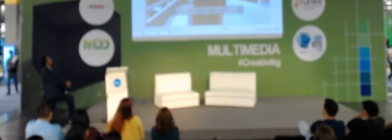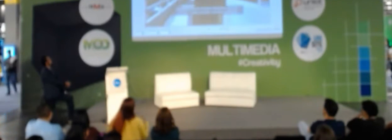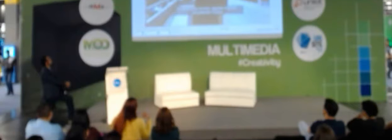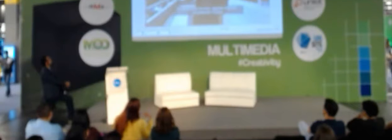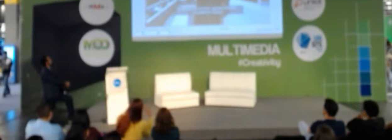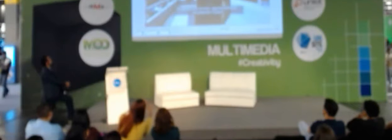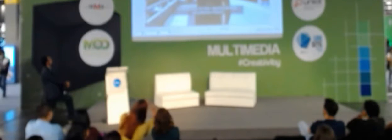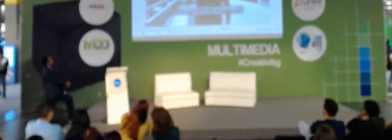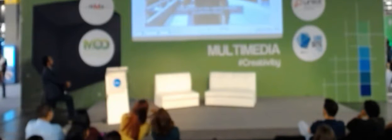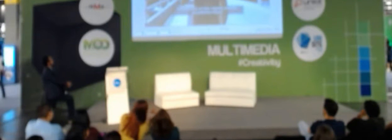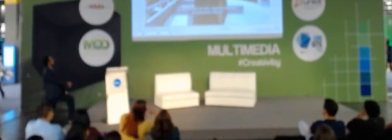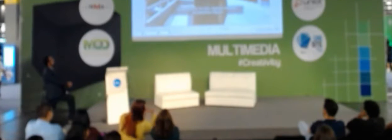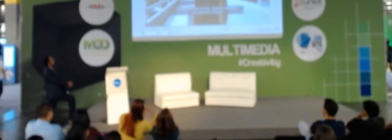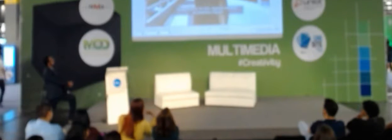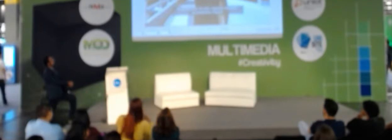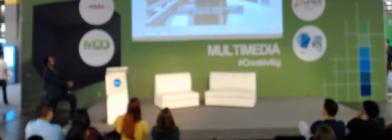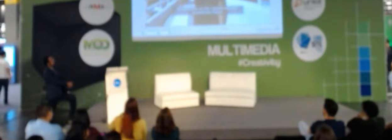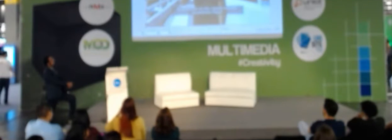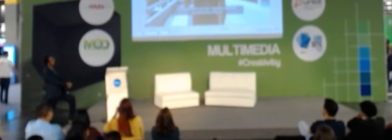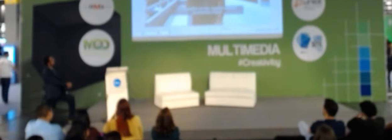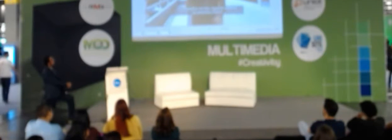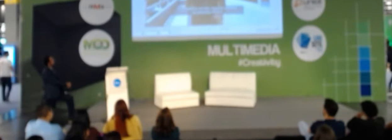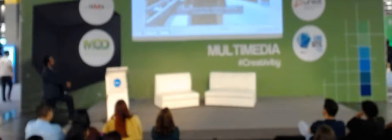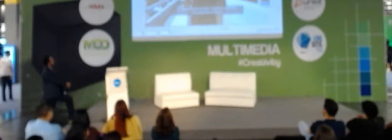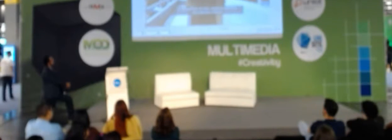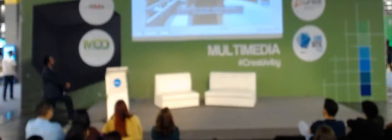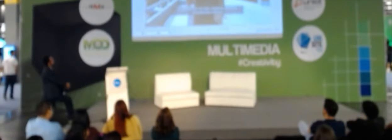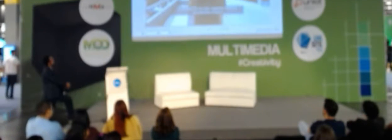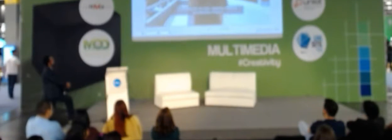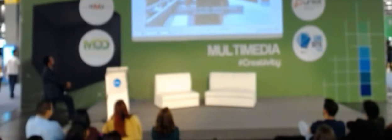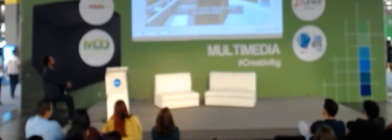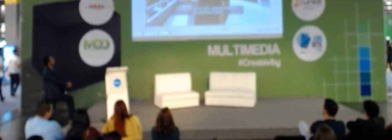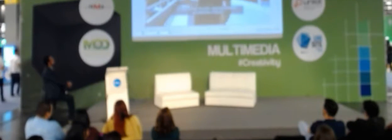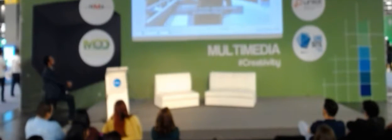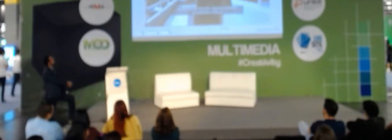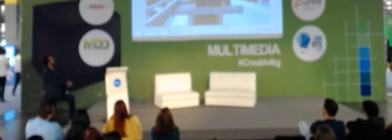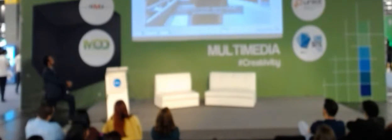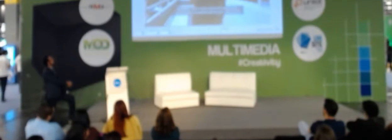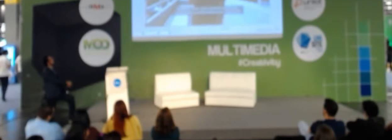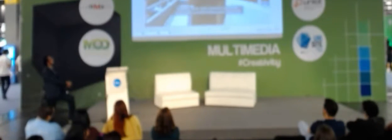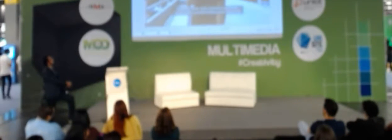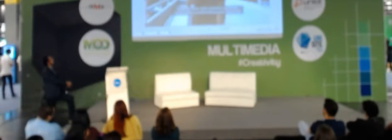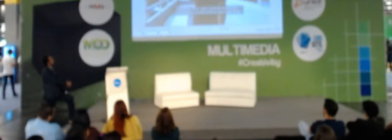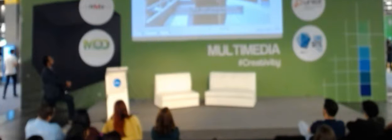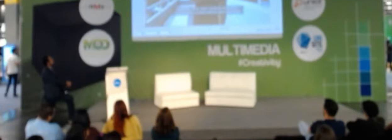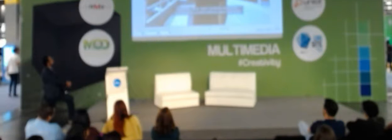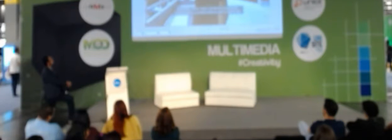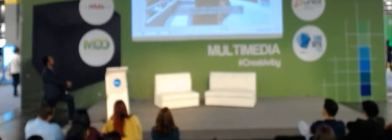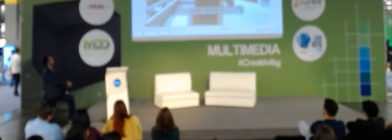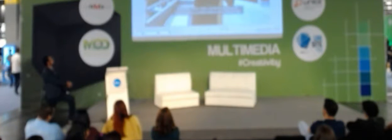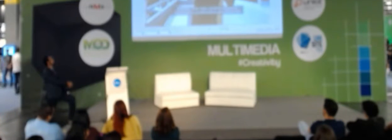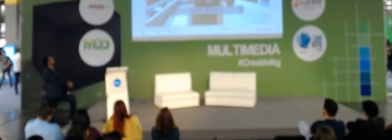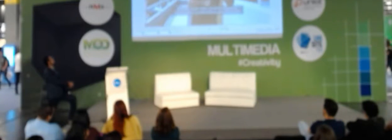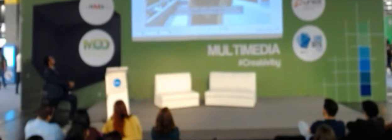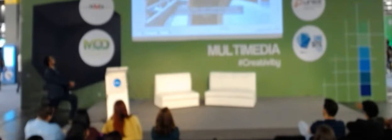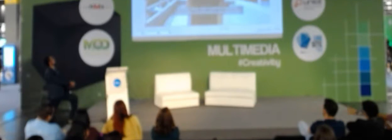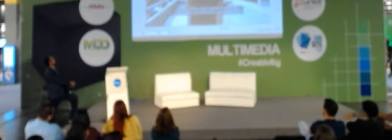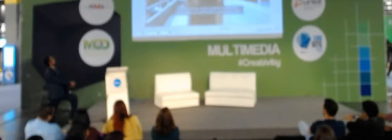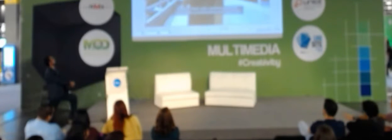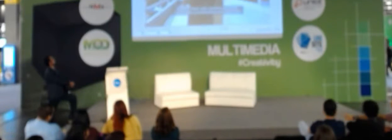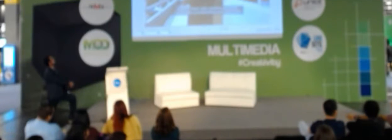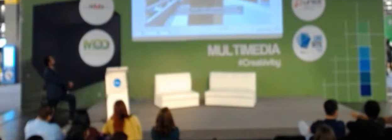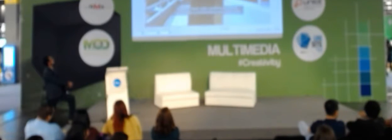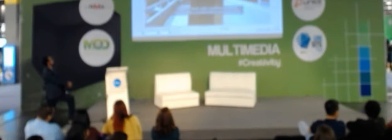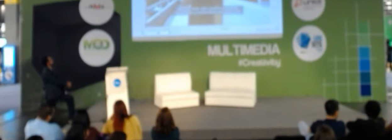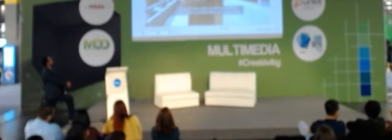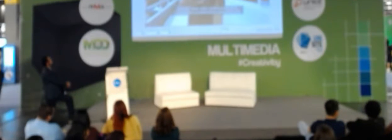derechos. No desistamos de esto. Sigamos adelante. Así podemos mejorar. Debemos hacer notar nuestras exigencias, necesidades